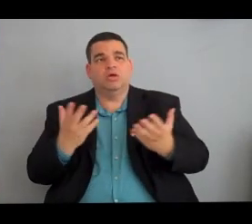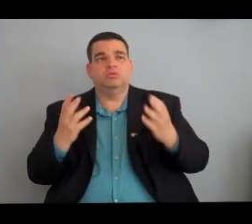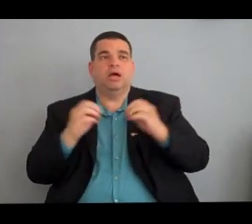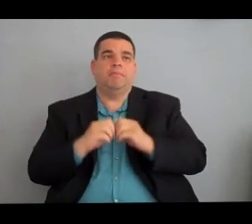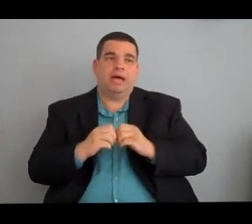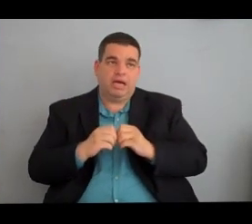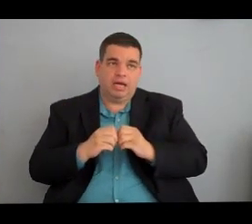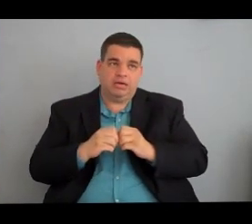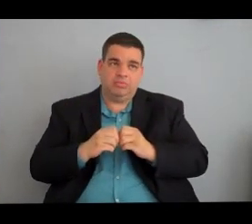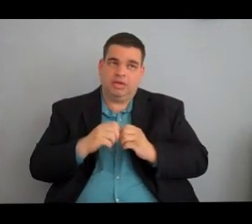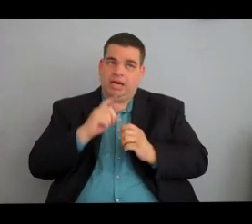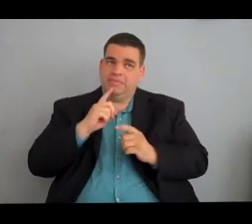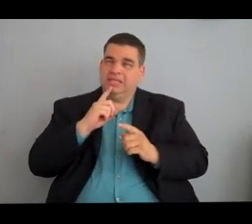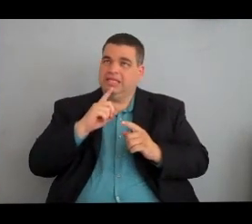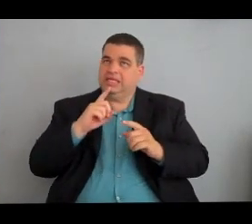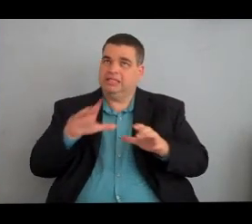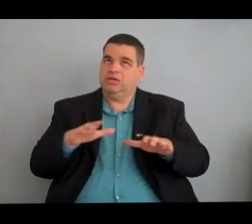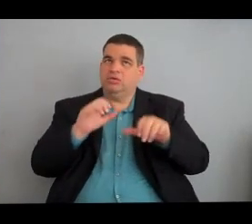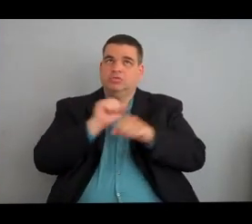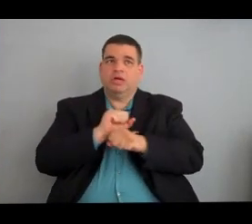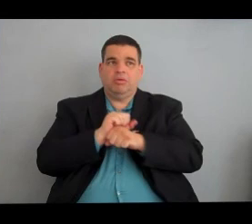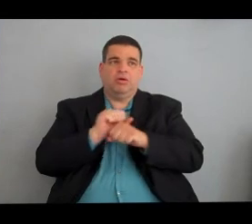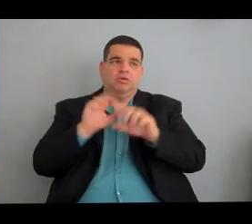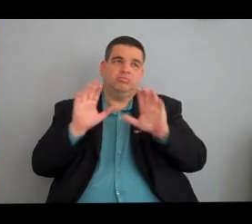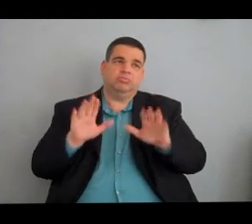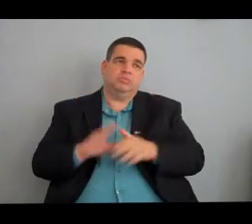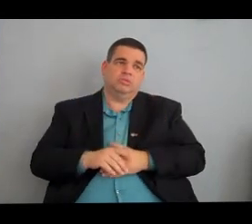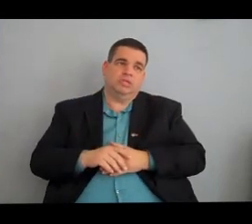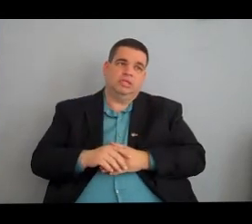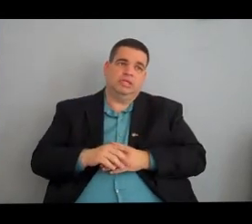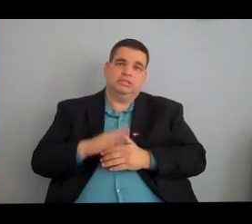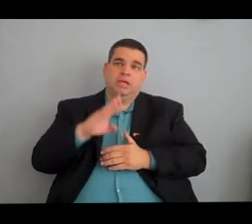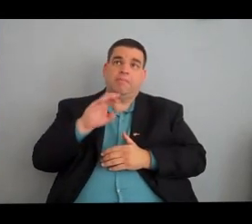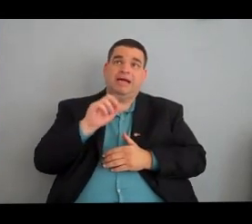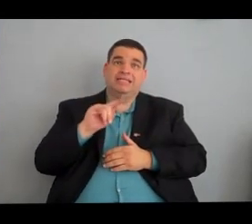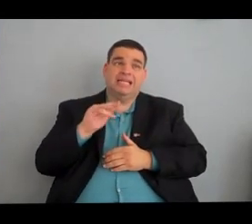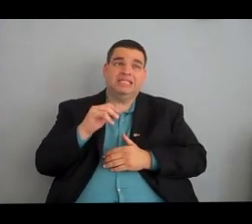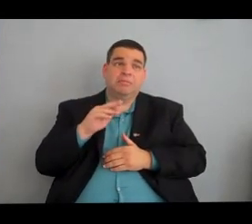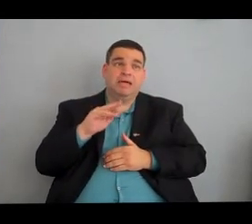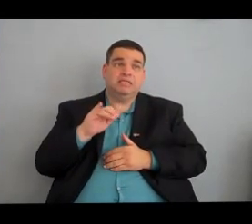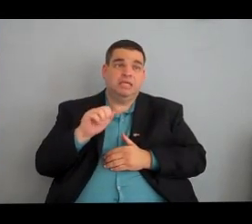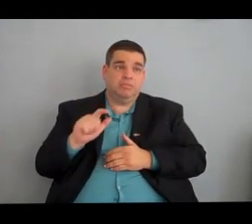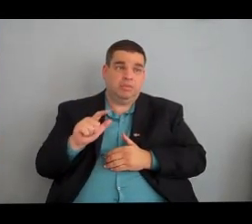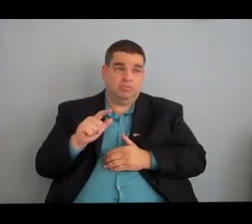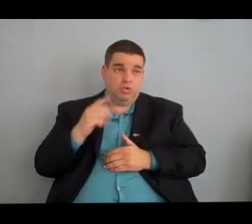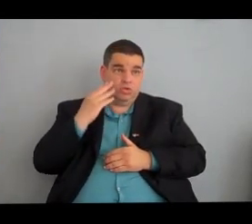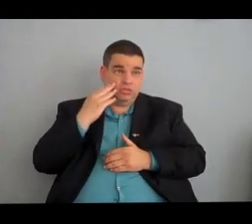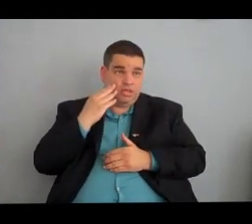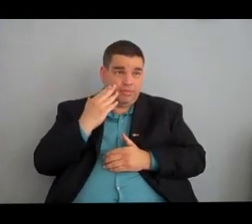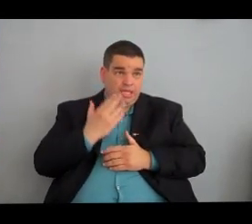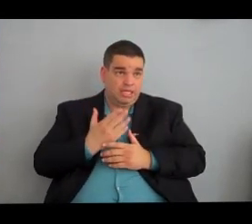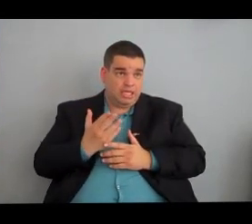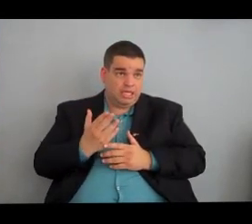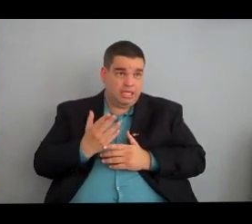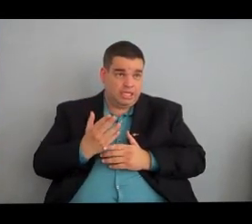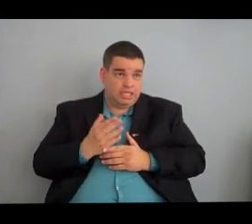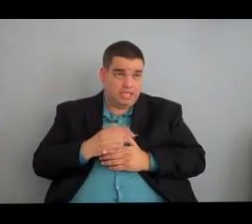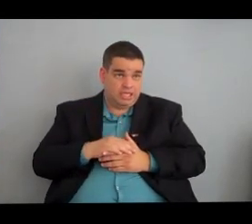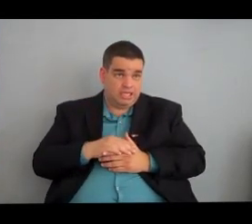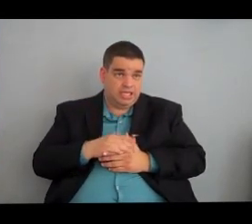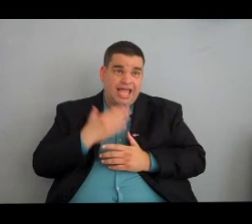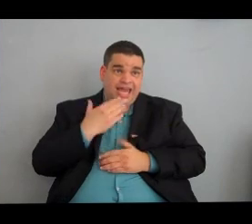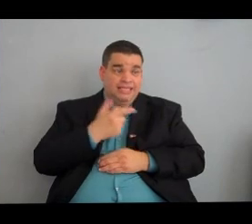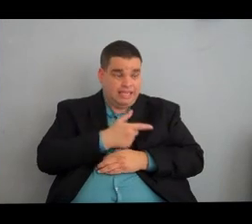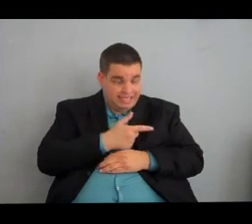verdad que se votan ustedes. Gracias a Backstage by Jamil. Pero mira, ¿sabes qué? Gracias, bueno, tú tienes, Adriana. Tú tienes que... Ah, gracias. Gracias